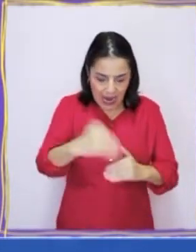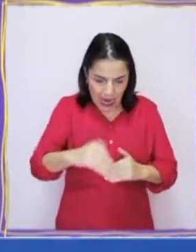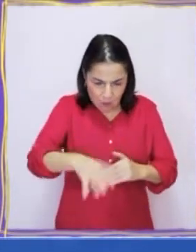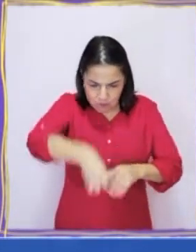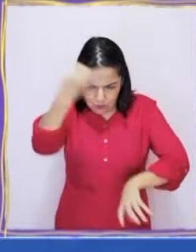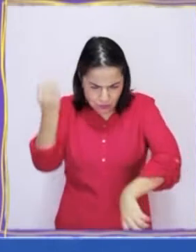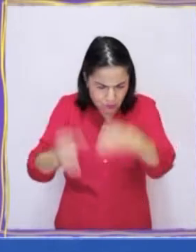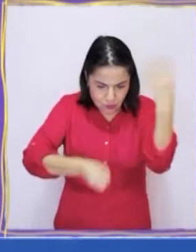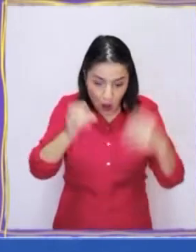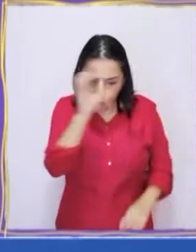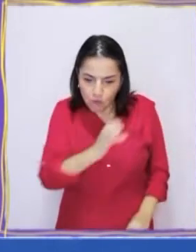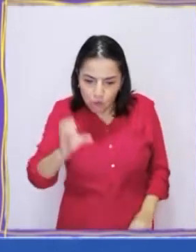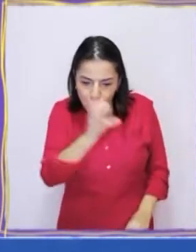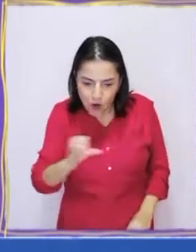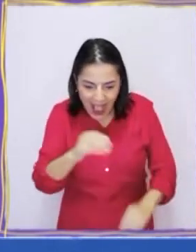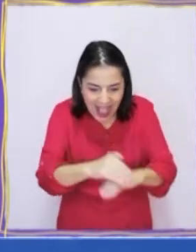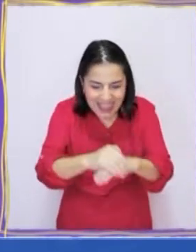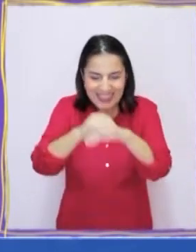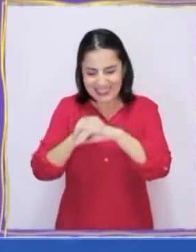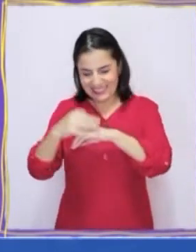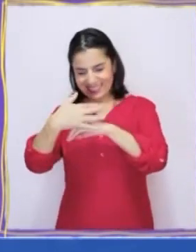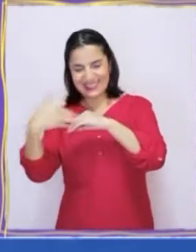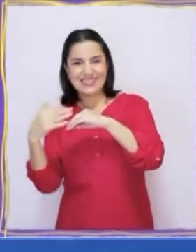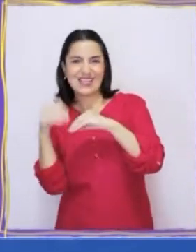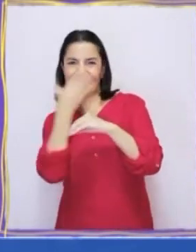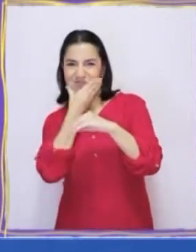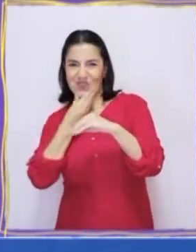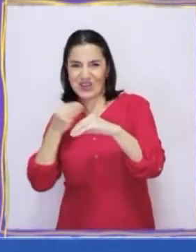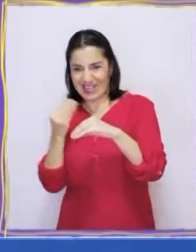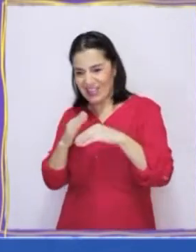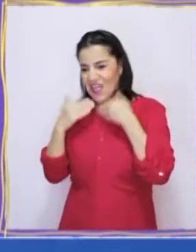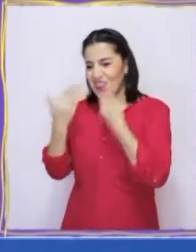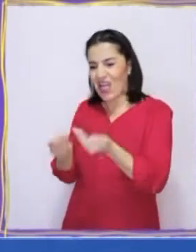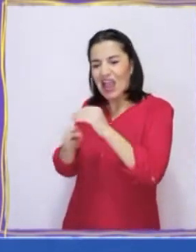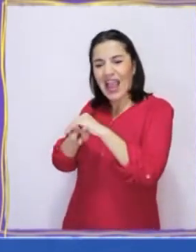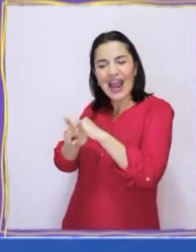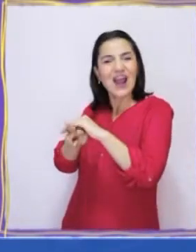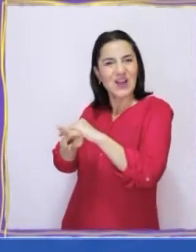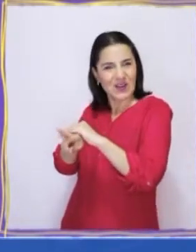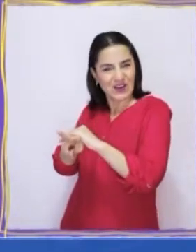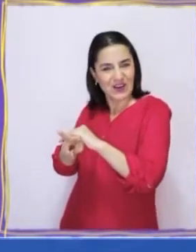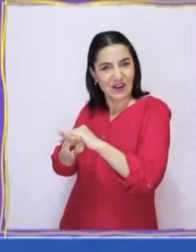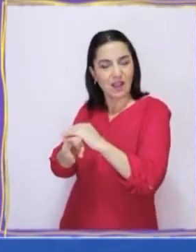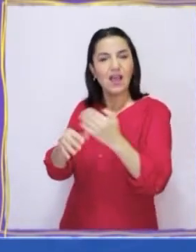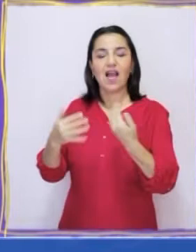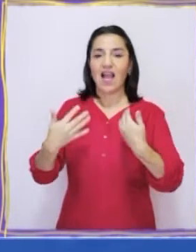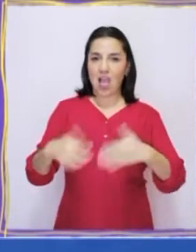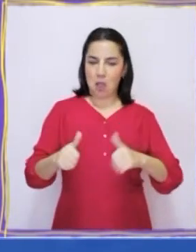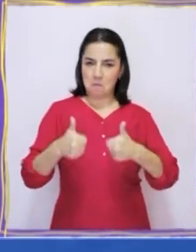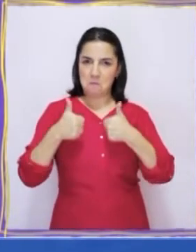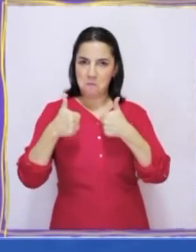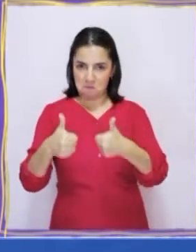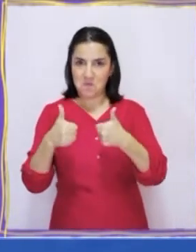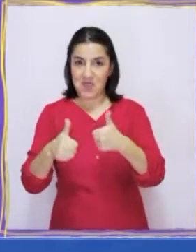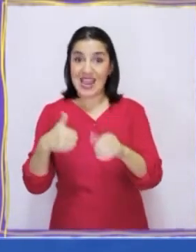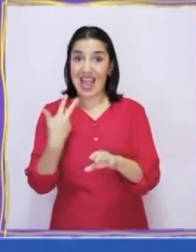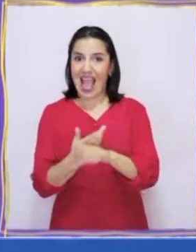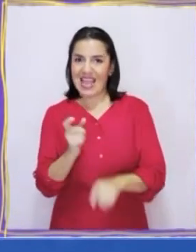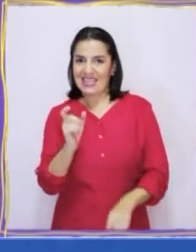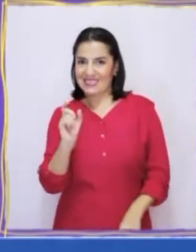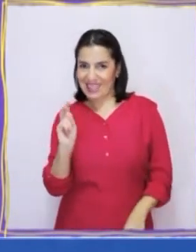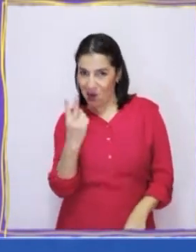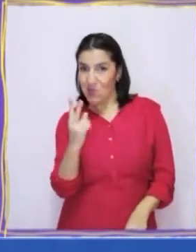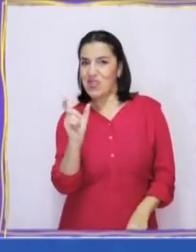botones y encuentra una concha bonita y rayada para el caracol. ¿Se dieron cuenta? ¡Muy bien! Aquí aparece